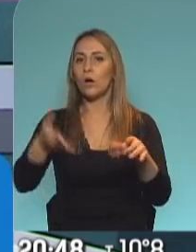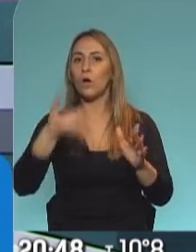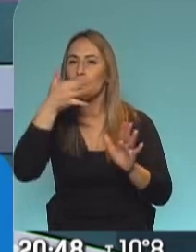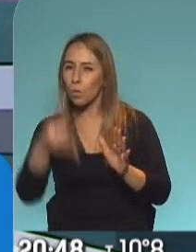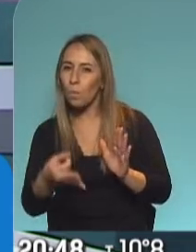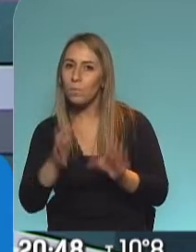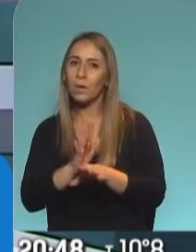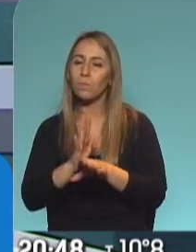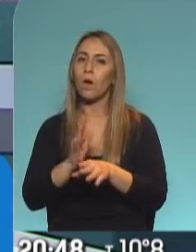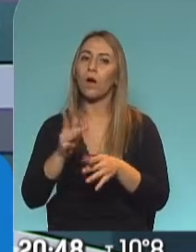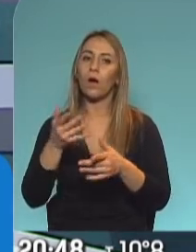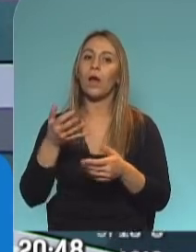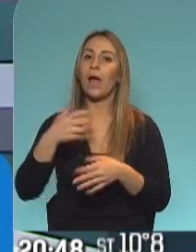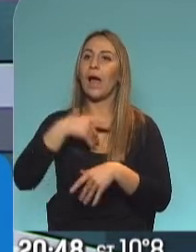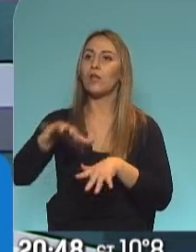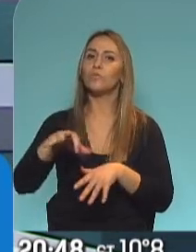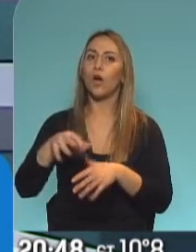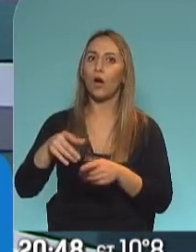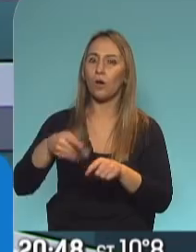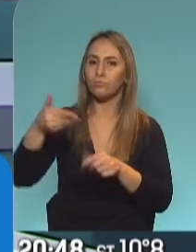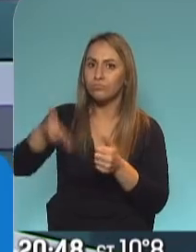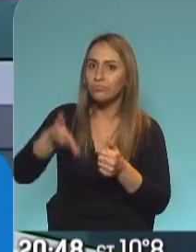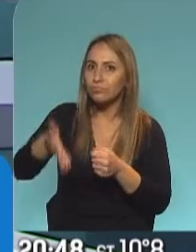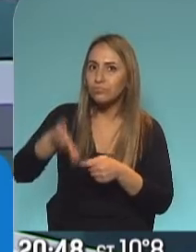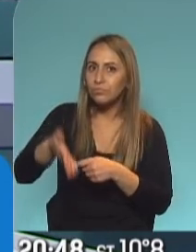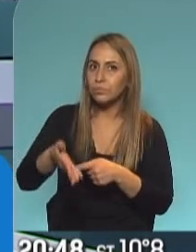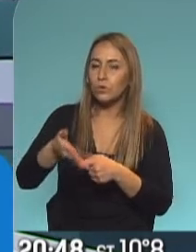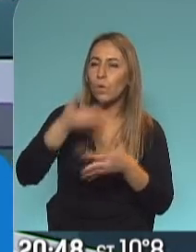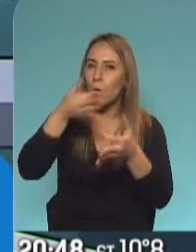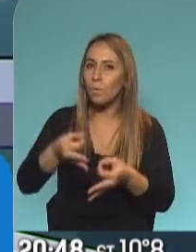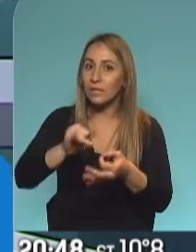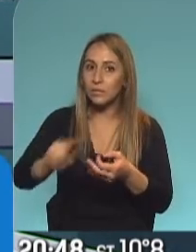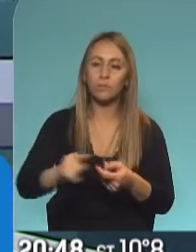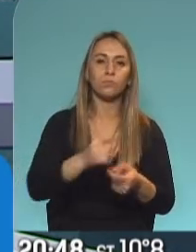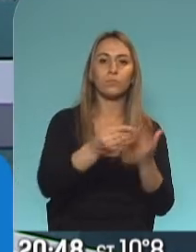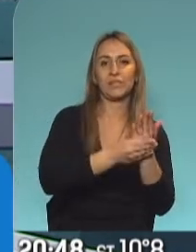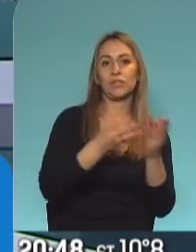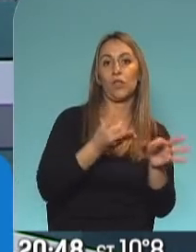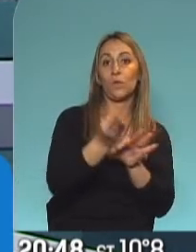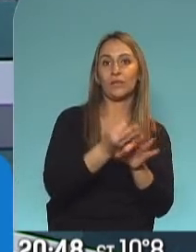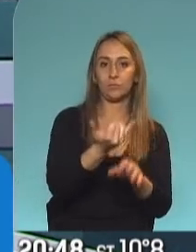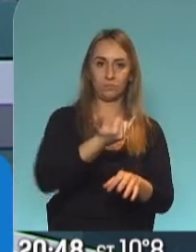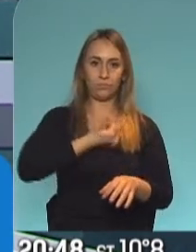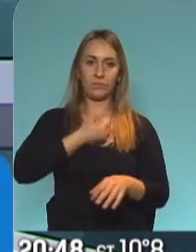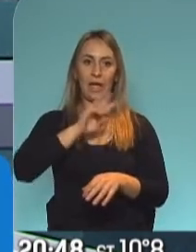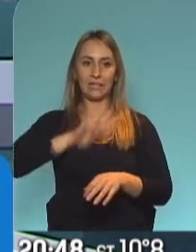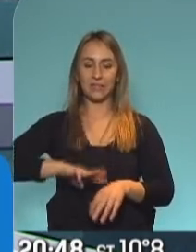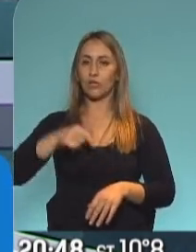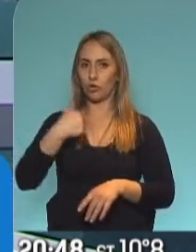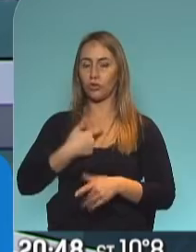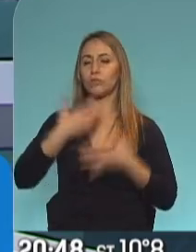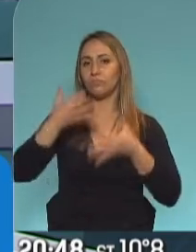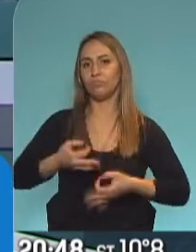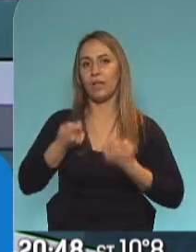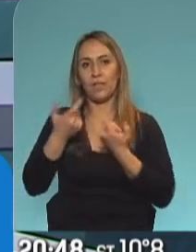metas de alcanzar ser alumno regular, digamos. Eso lo garantiza esa información el Ministerio de Educación y nosotros garantizamos